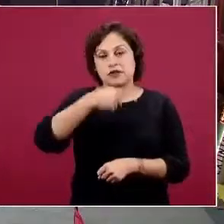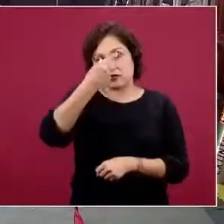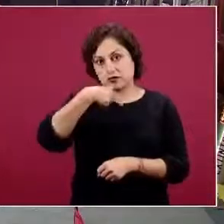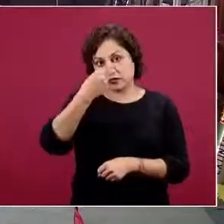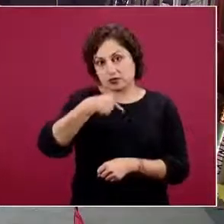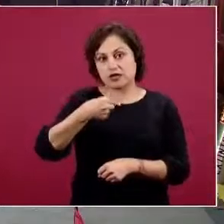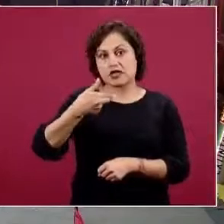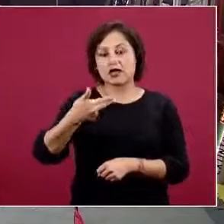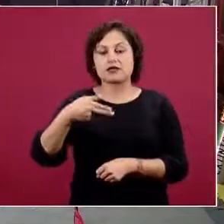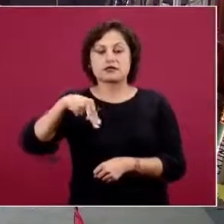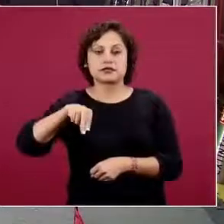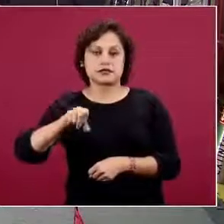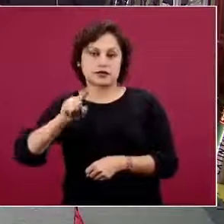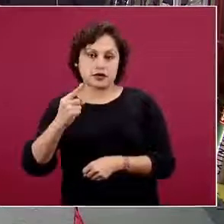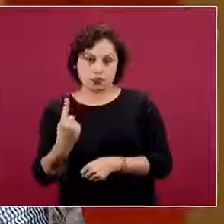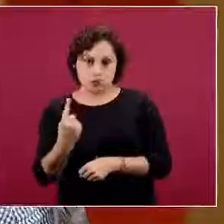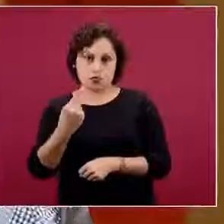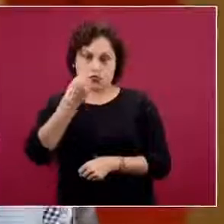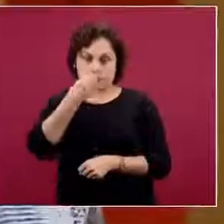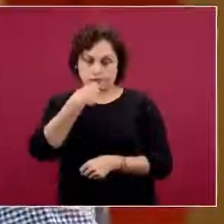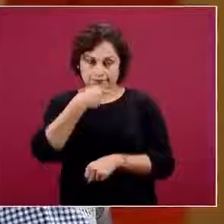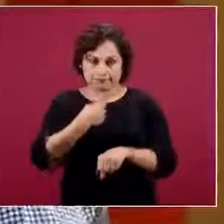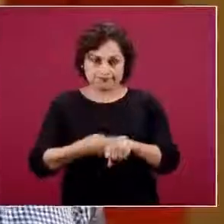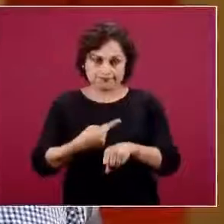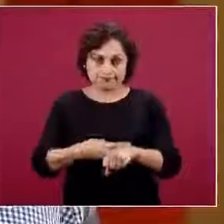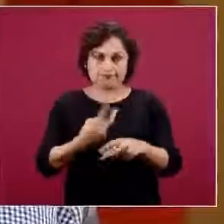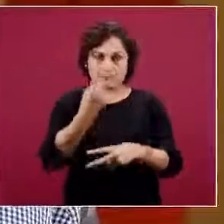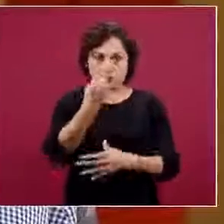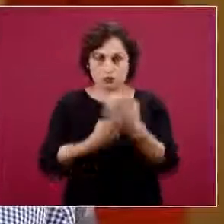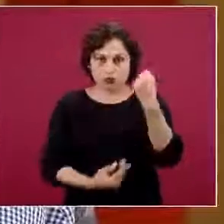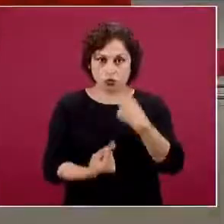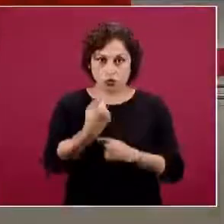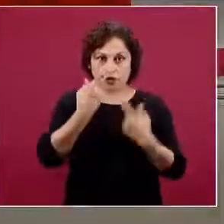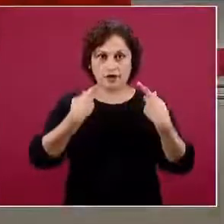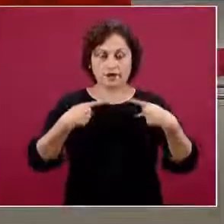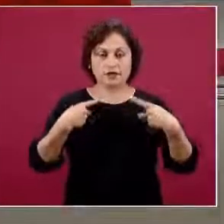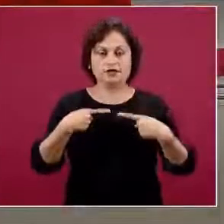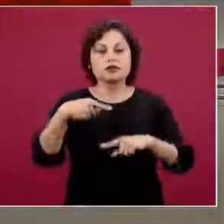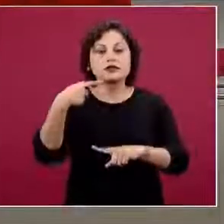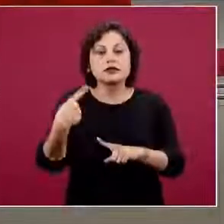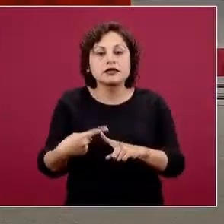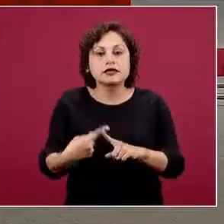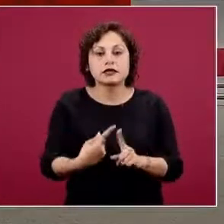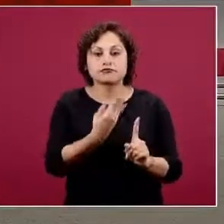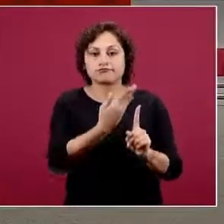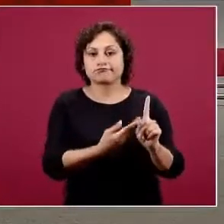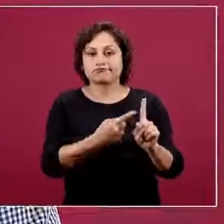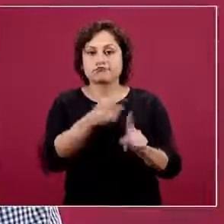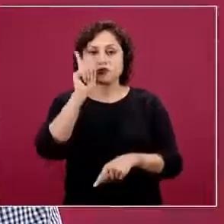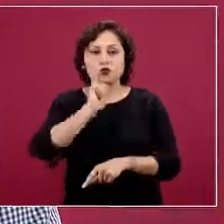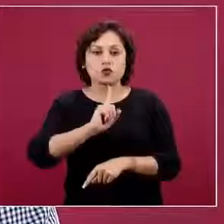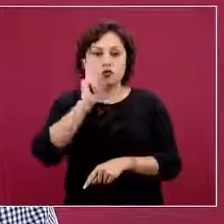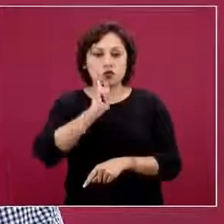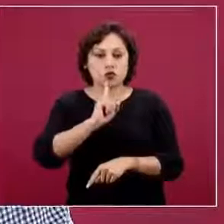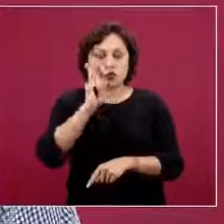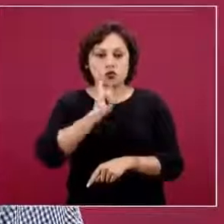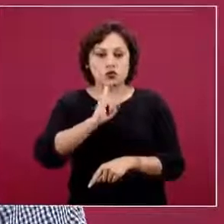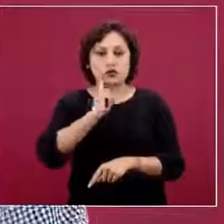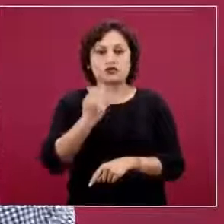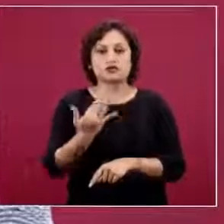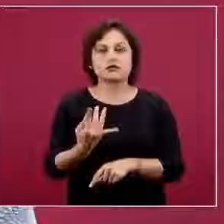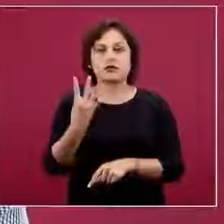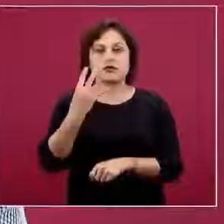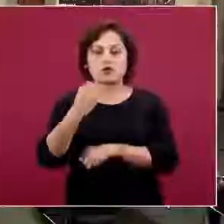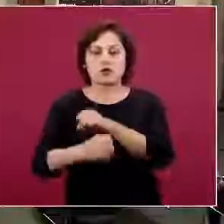causa la enfermedad de influenza. Esto fue detectado en una paciente femenina de 54 años